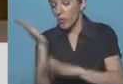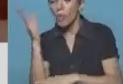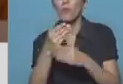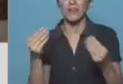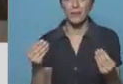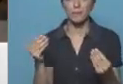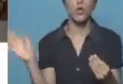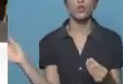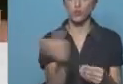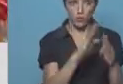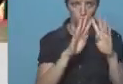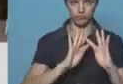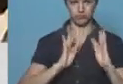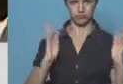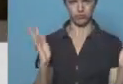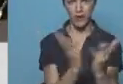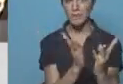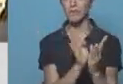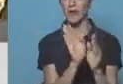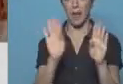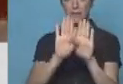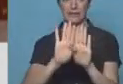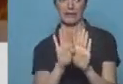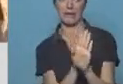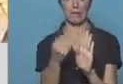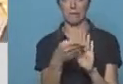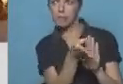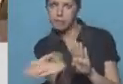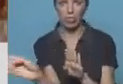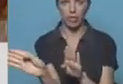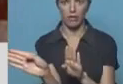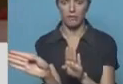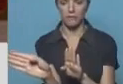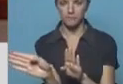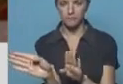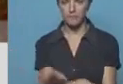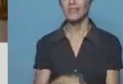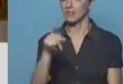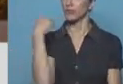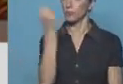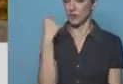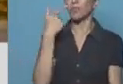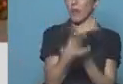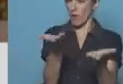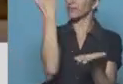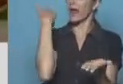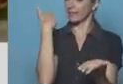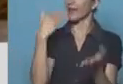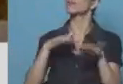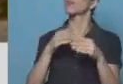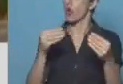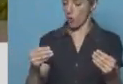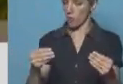Parlamento acordonado. Salimos por atrás, y esta anécdota la quiero contar porque refleja la Argentina que vivíamos en el año 2001.